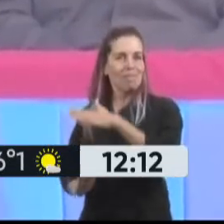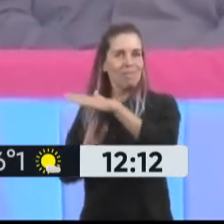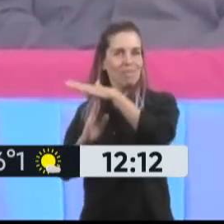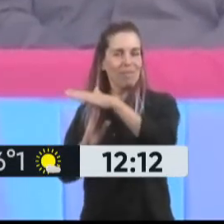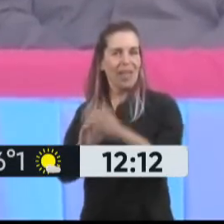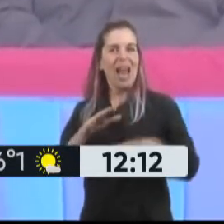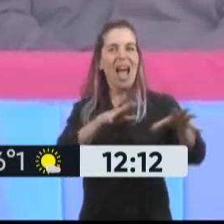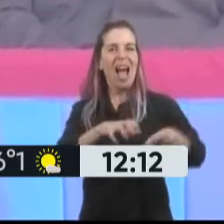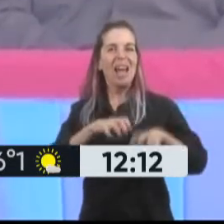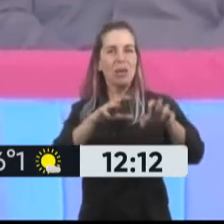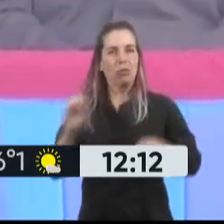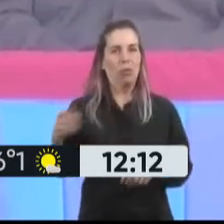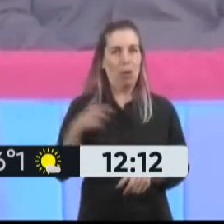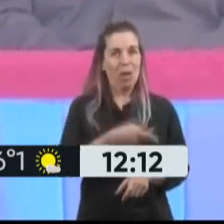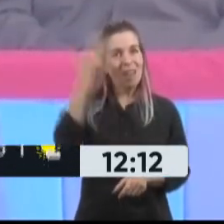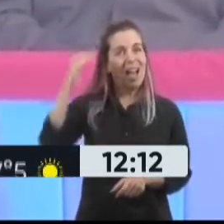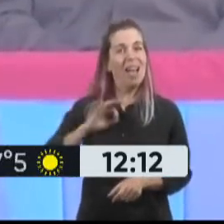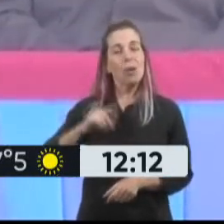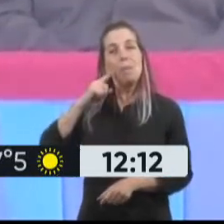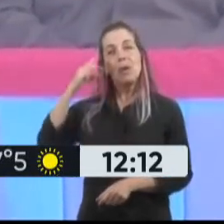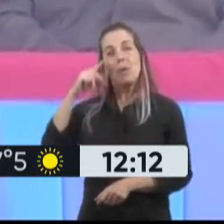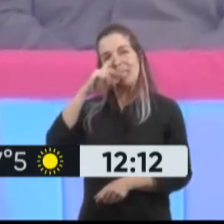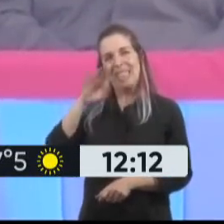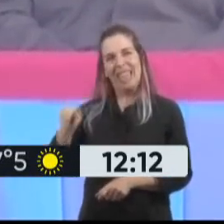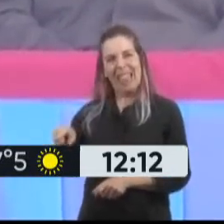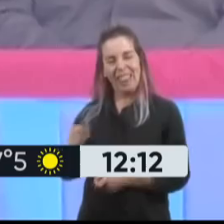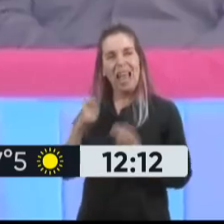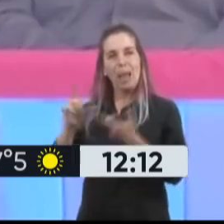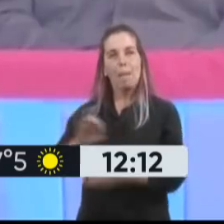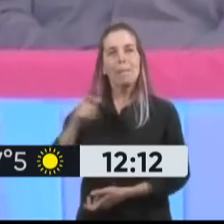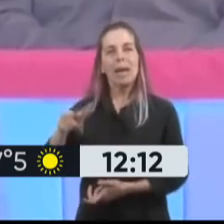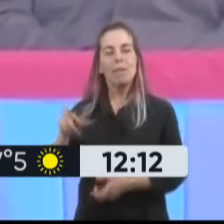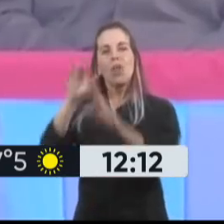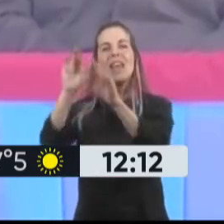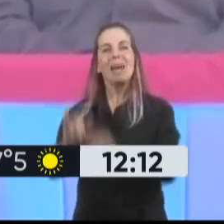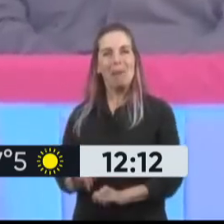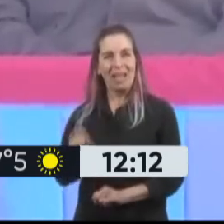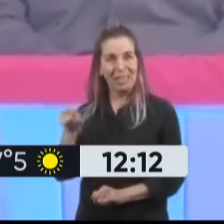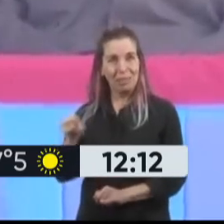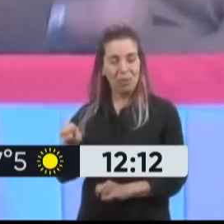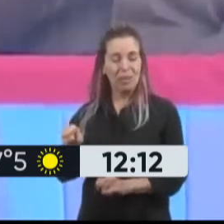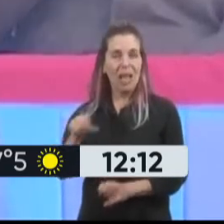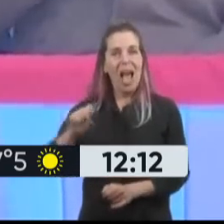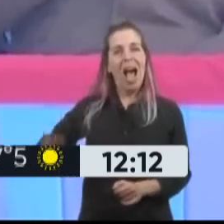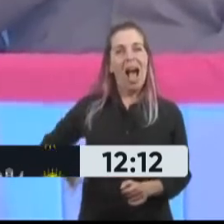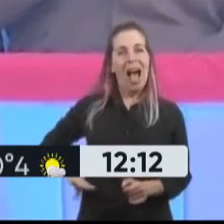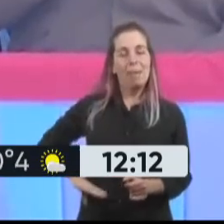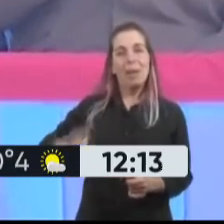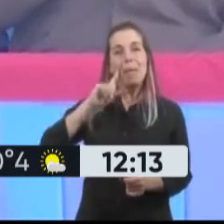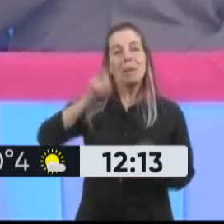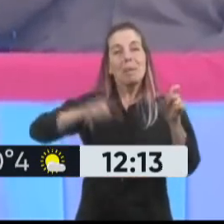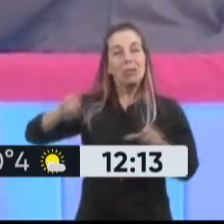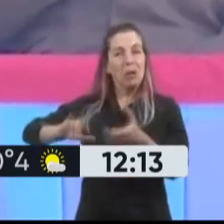moderna, recibió en 1970 el Premio Nobel de la Paz por haber terminado con el hambre de 1.000 millones de seres